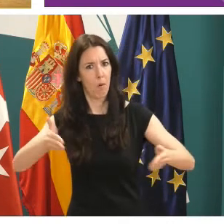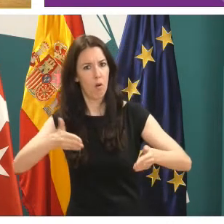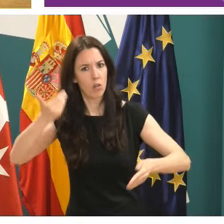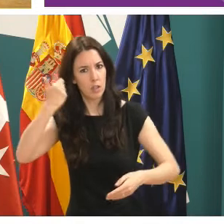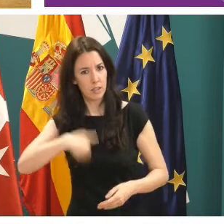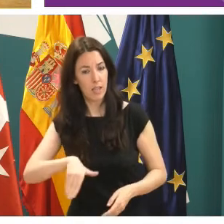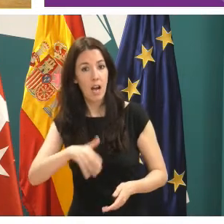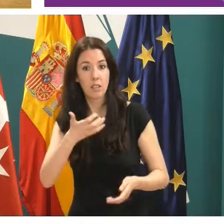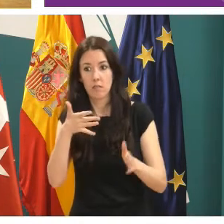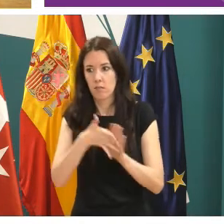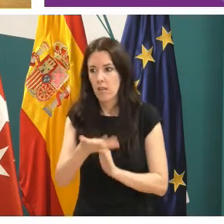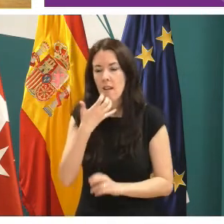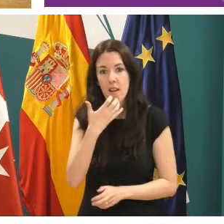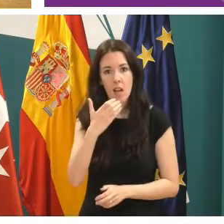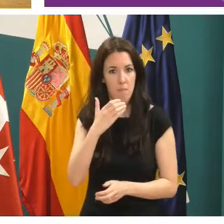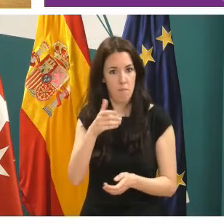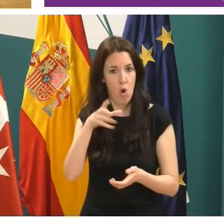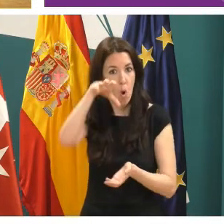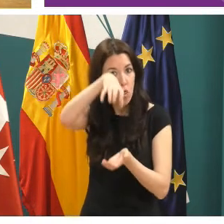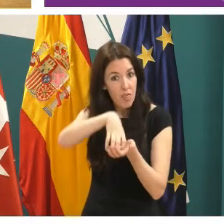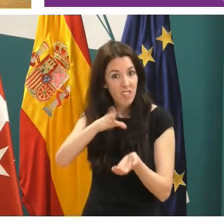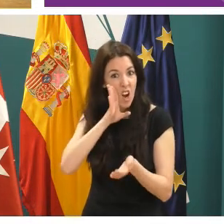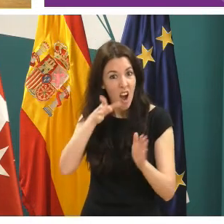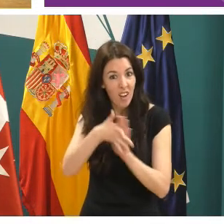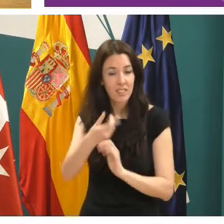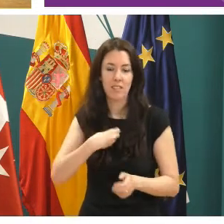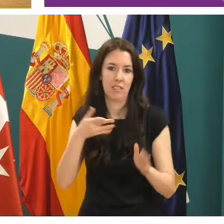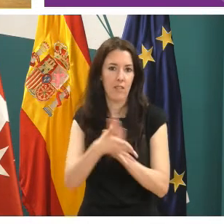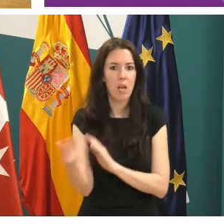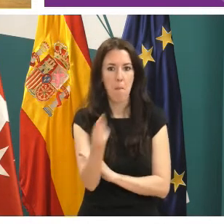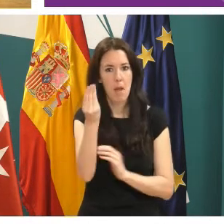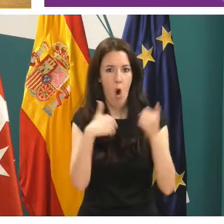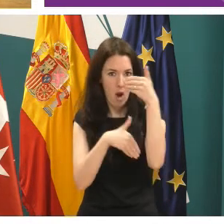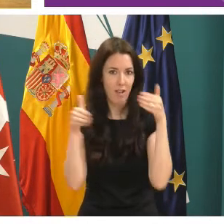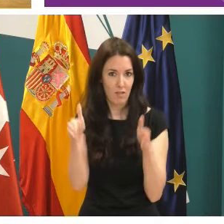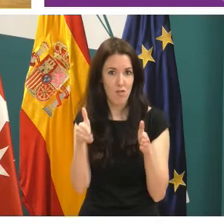algún ejemplo de CESUR es un comienzo en la mejora de esta atención.